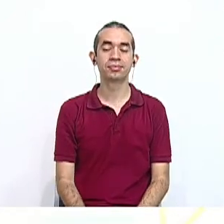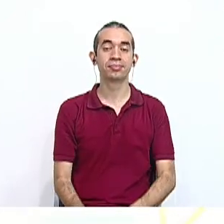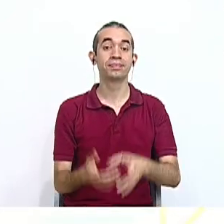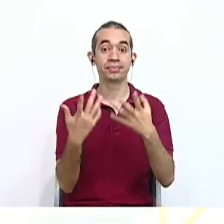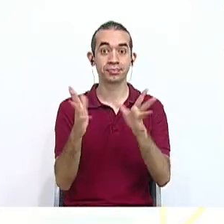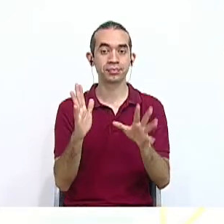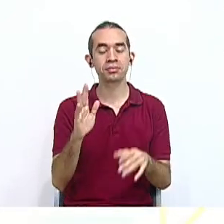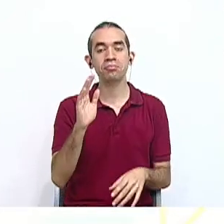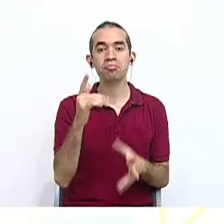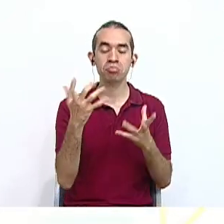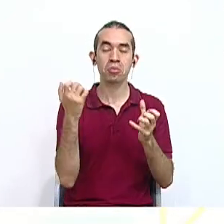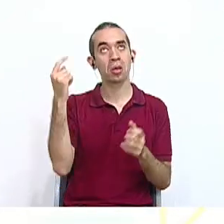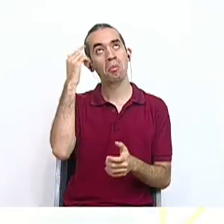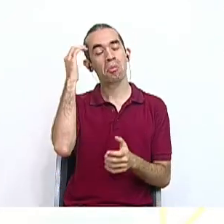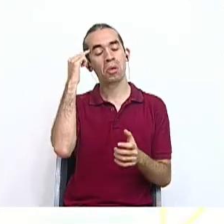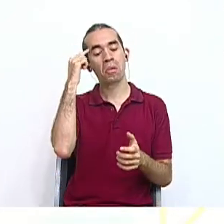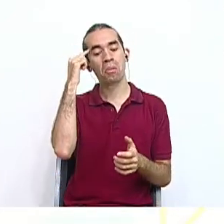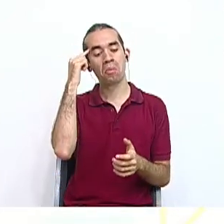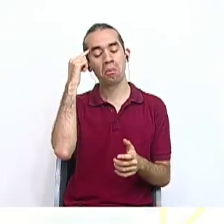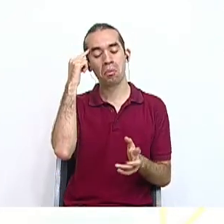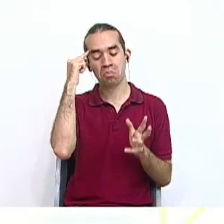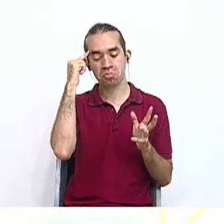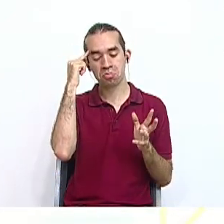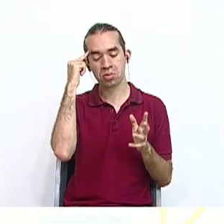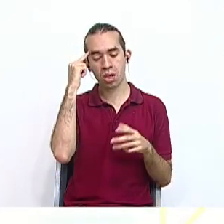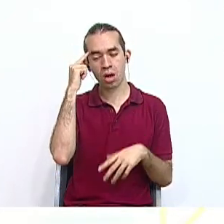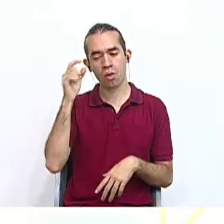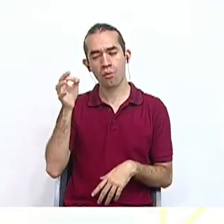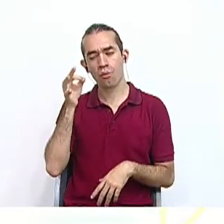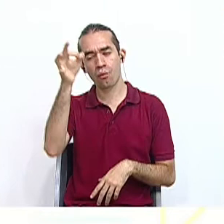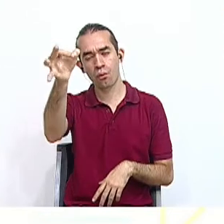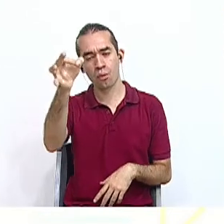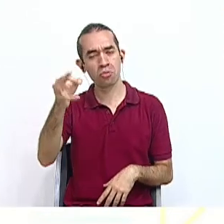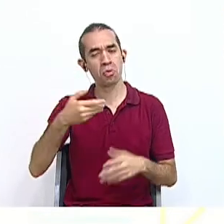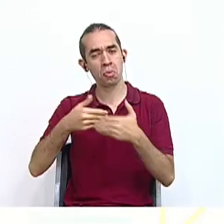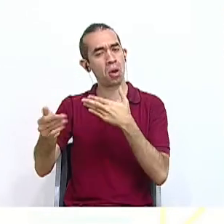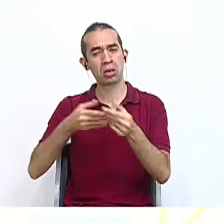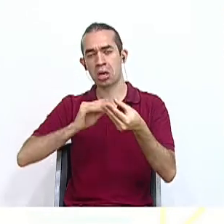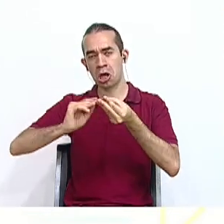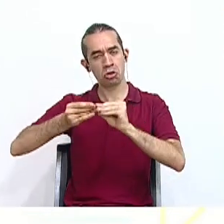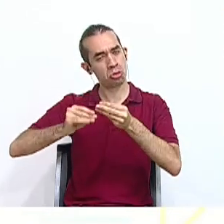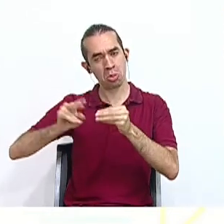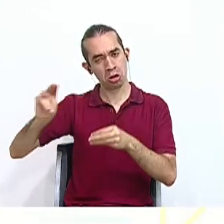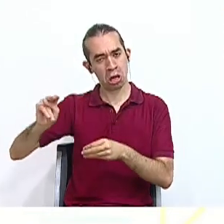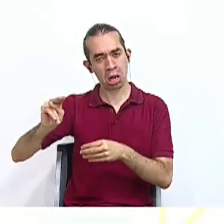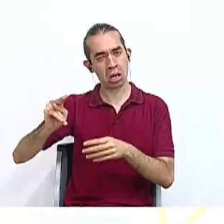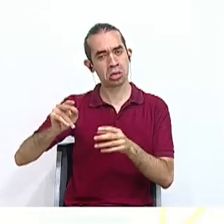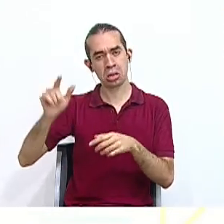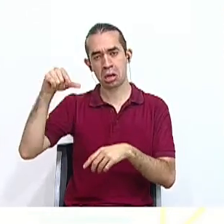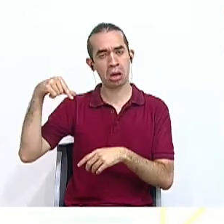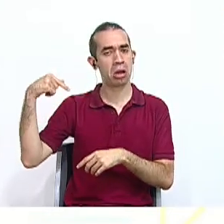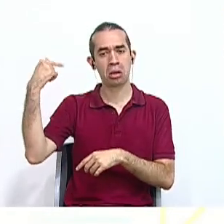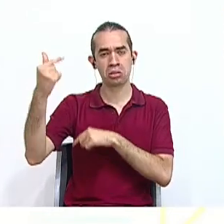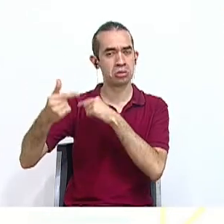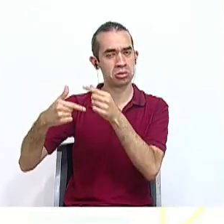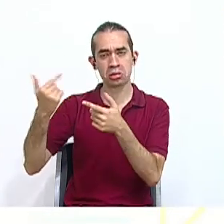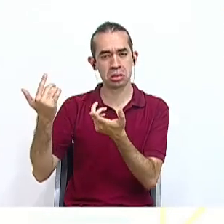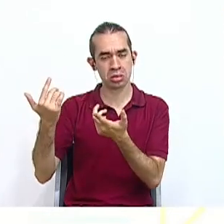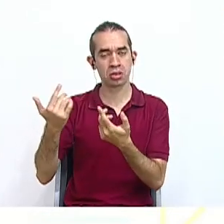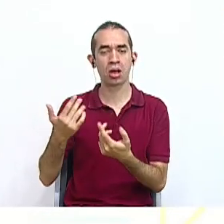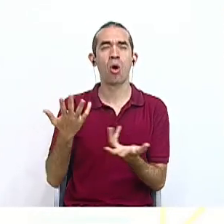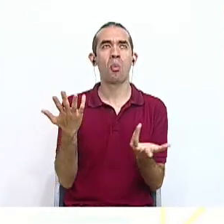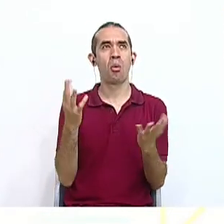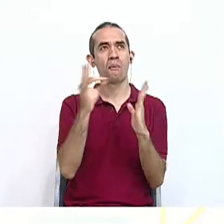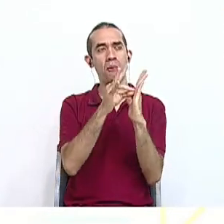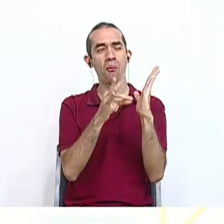Ahora, si lo queremos generalizar para n generaciones, ¿cómo lo expresamos? 2 elevado a la n. ¿Vieron lo